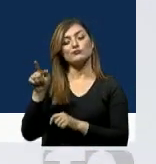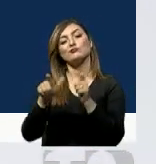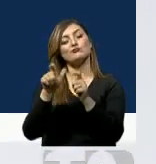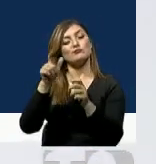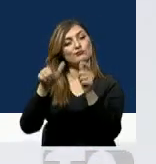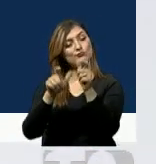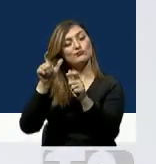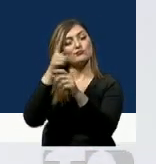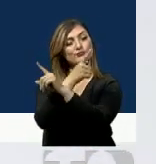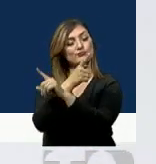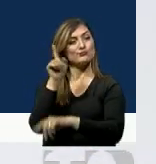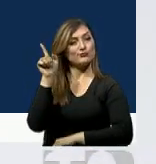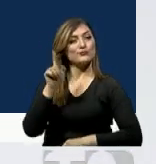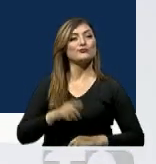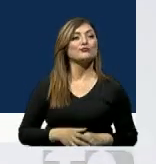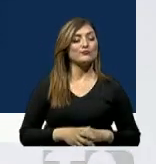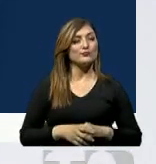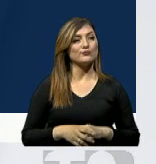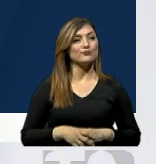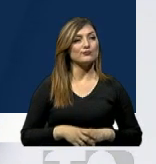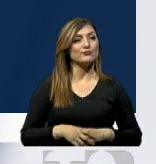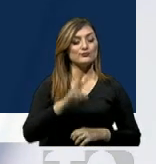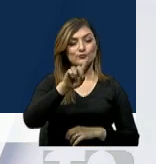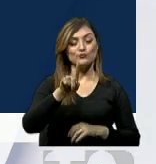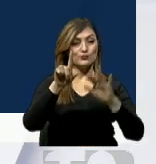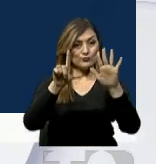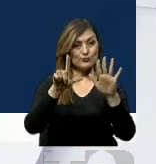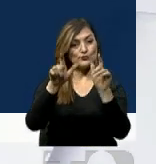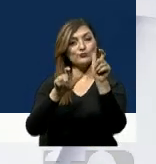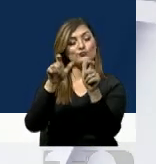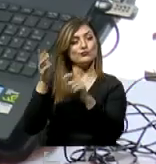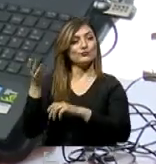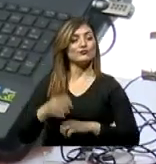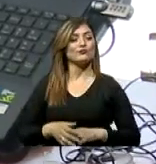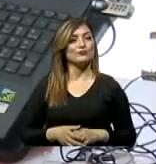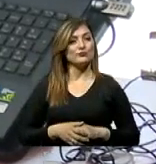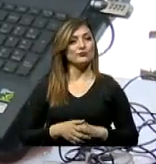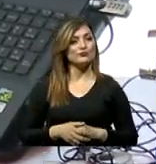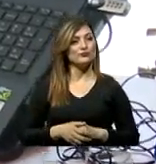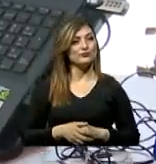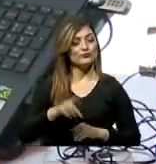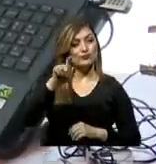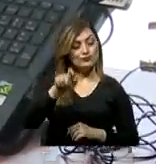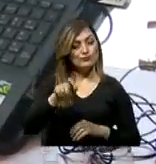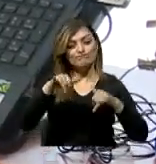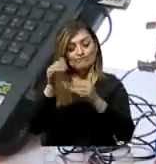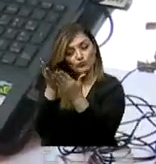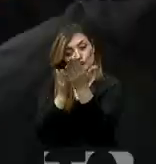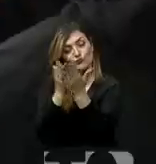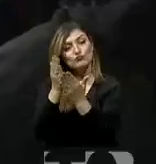471.205 las personas con discapacidad, que corresponden al 2,7% de la población. De ahí, la necesidad de brindar un